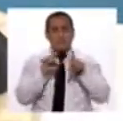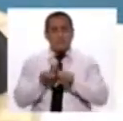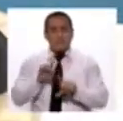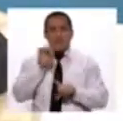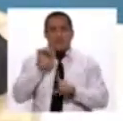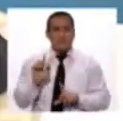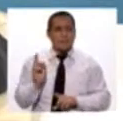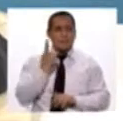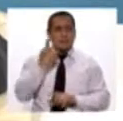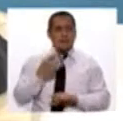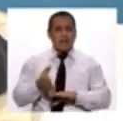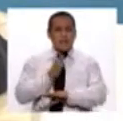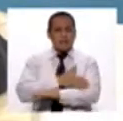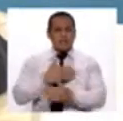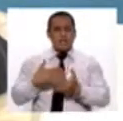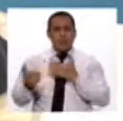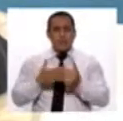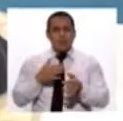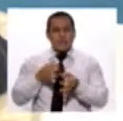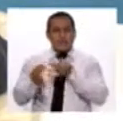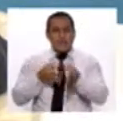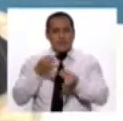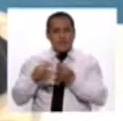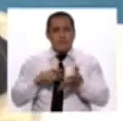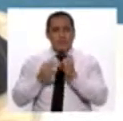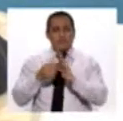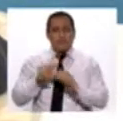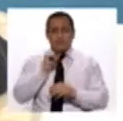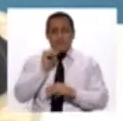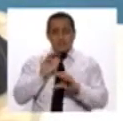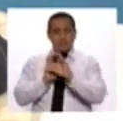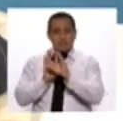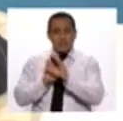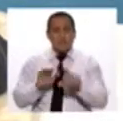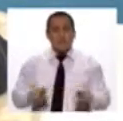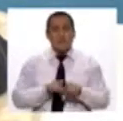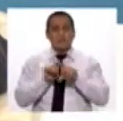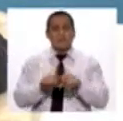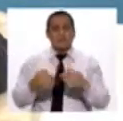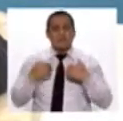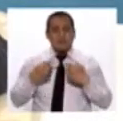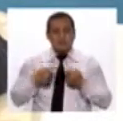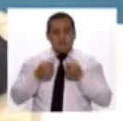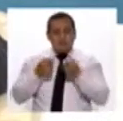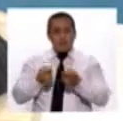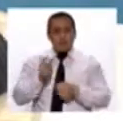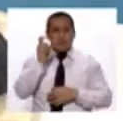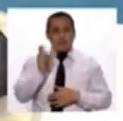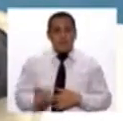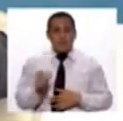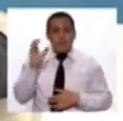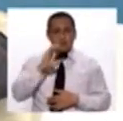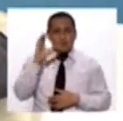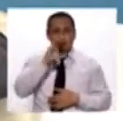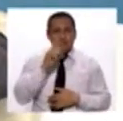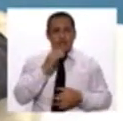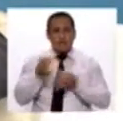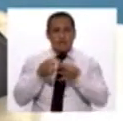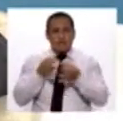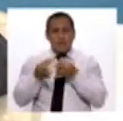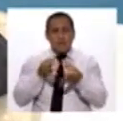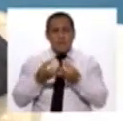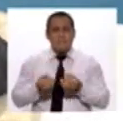hecho, hay un principio por el cual cualquier interpretación que sea inconstitucional debería forzar al intérprete a buscar una